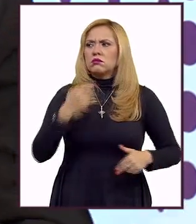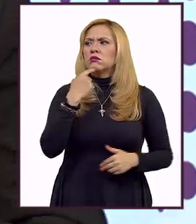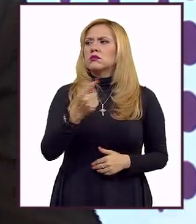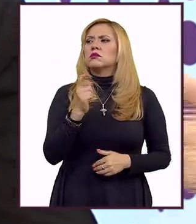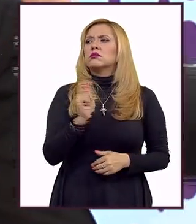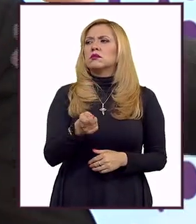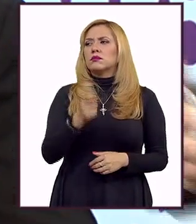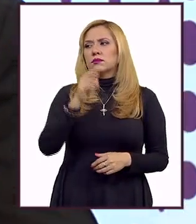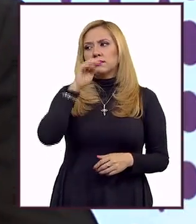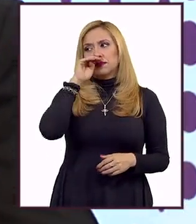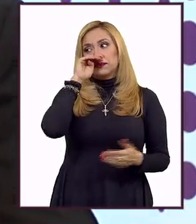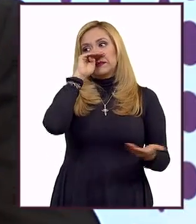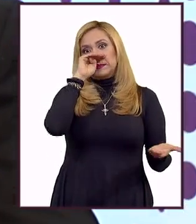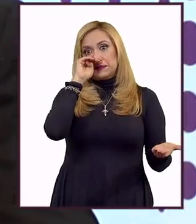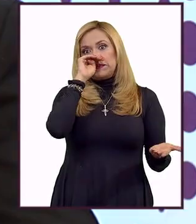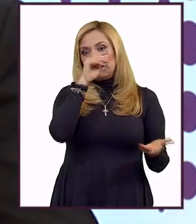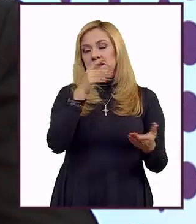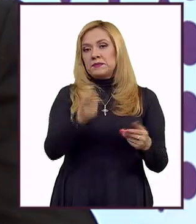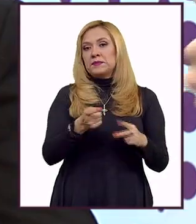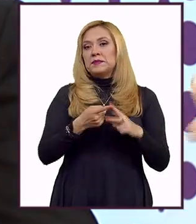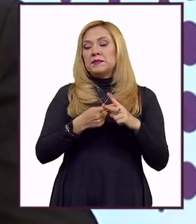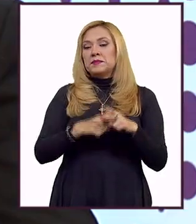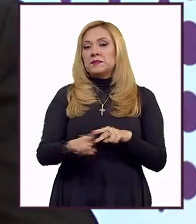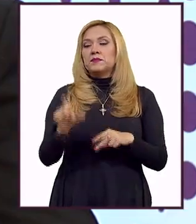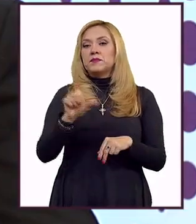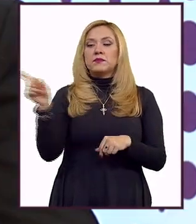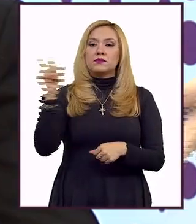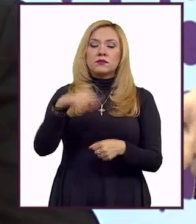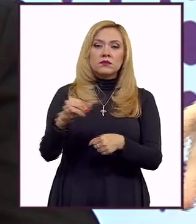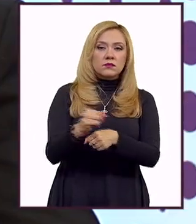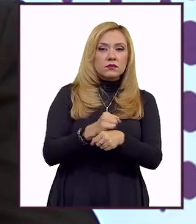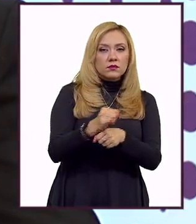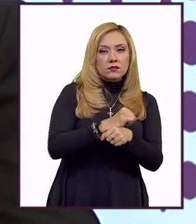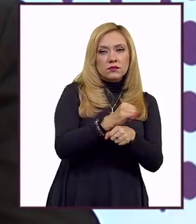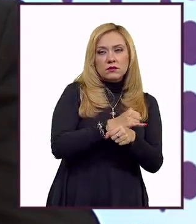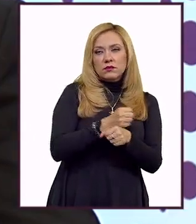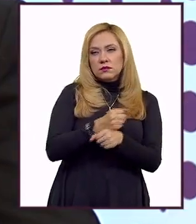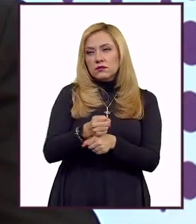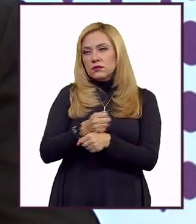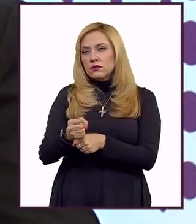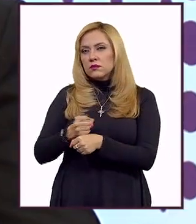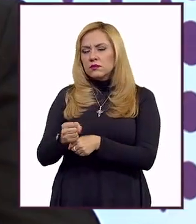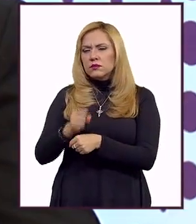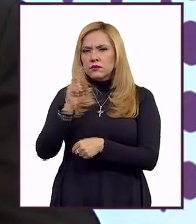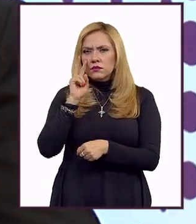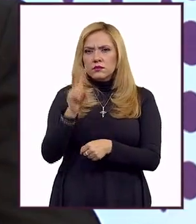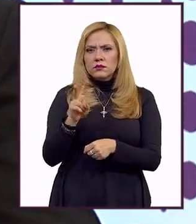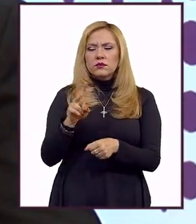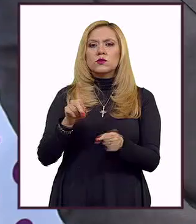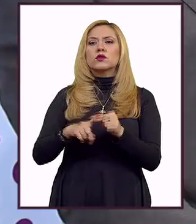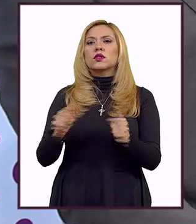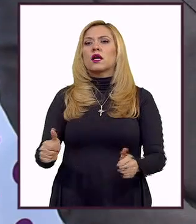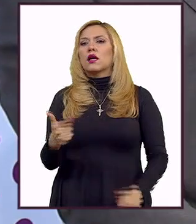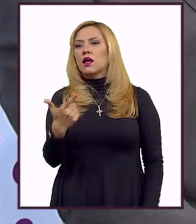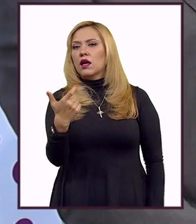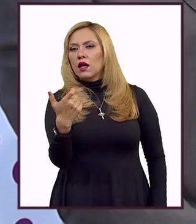obtiene a partir de una serie de investigaciones y a partir de una serie de torturas, dónde está escondida, por ejemplo, el arma, dónde está escondido un